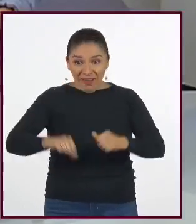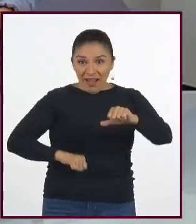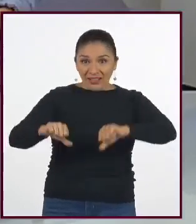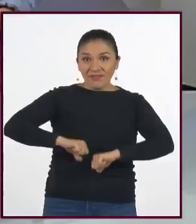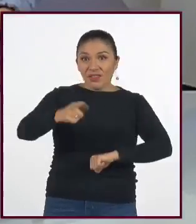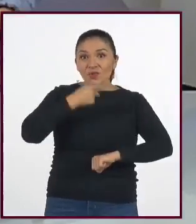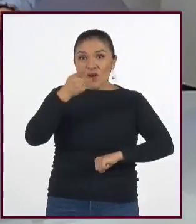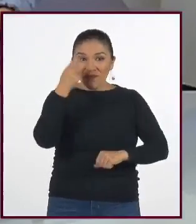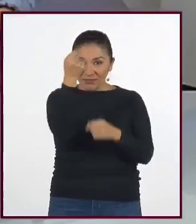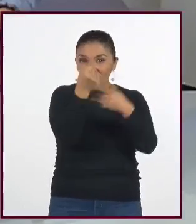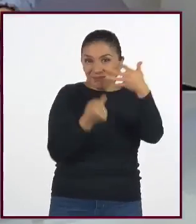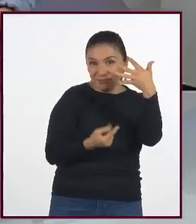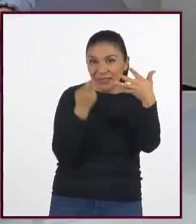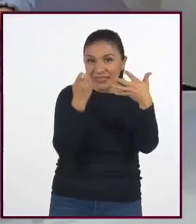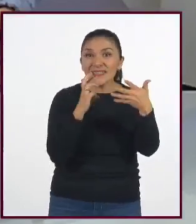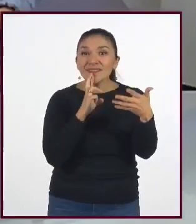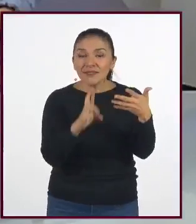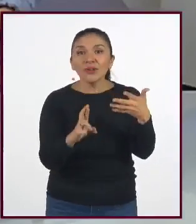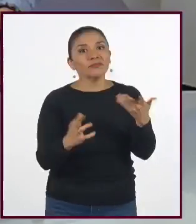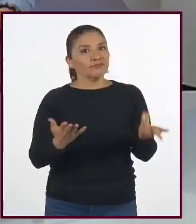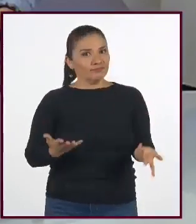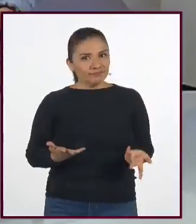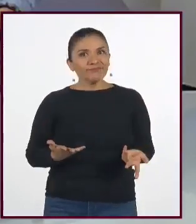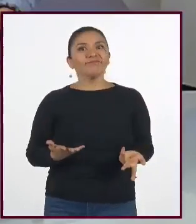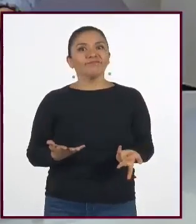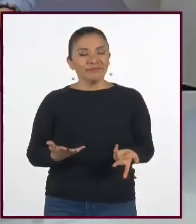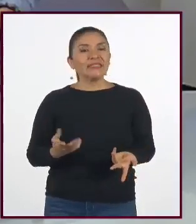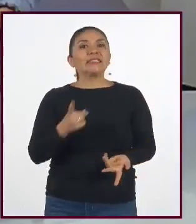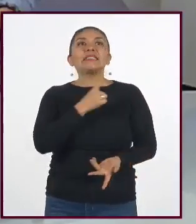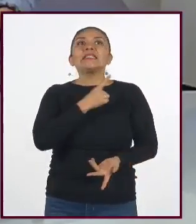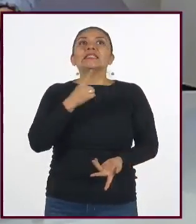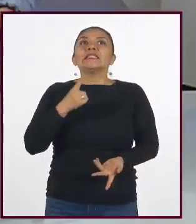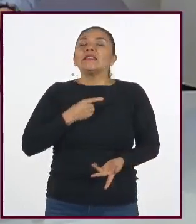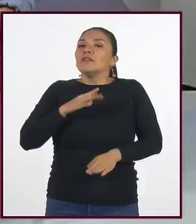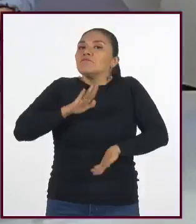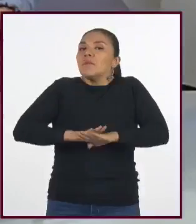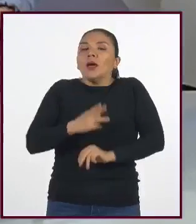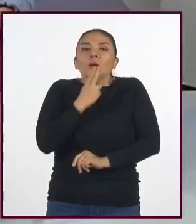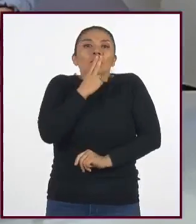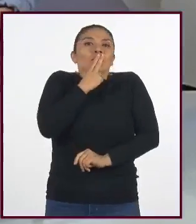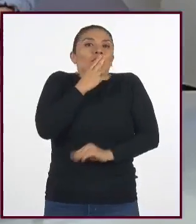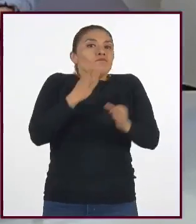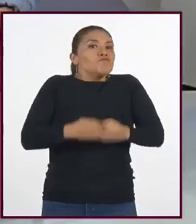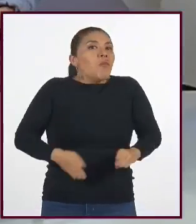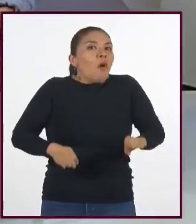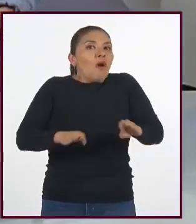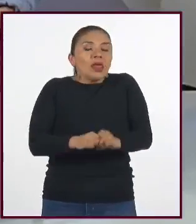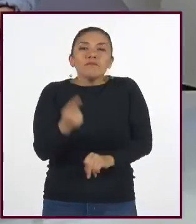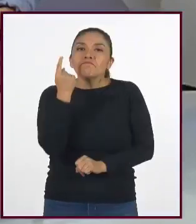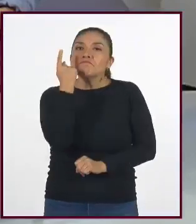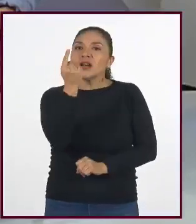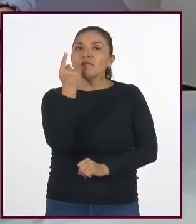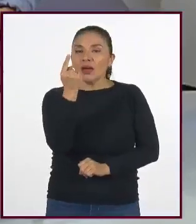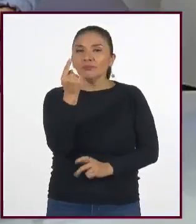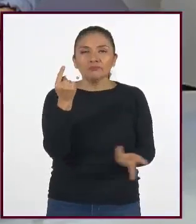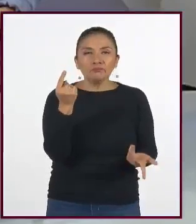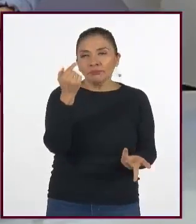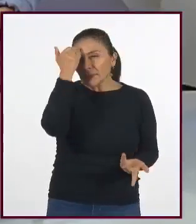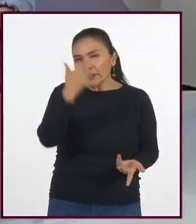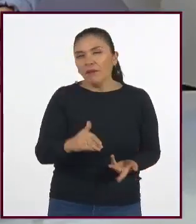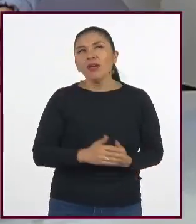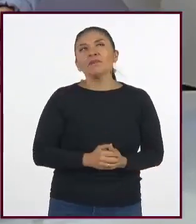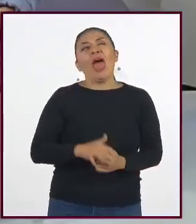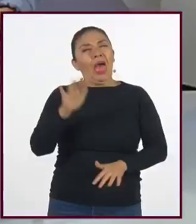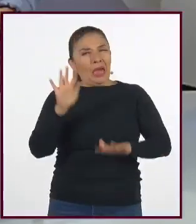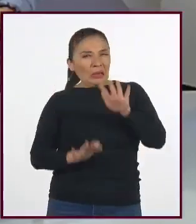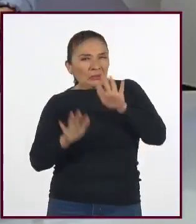mencionan deben ser primordiales, priorizarse. Sabemos que muchas